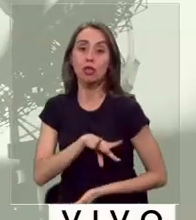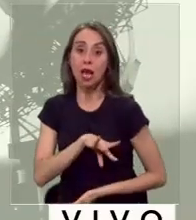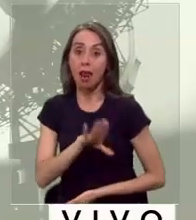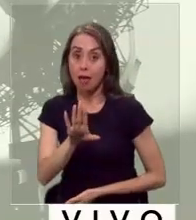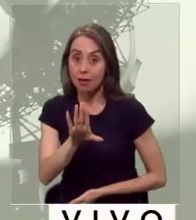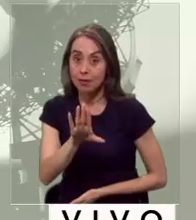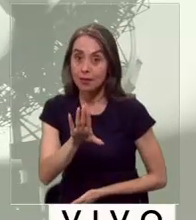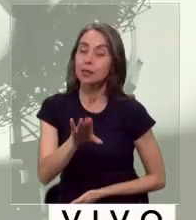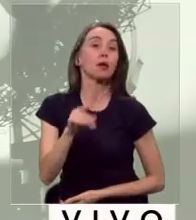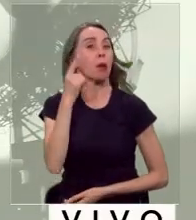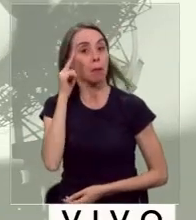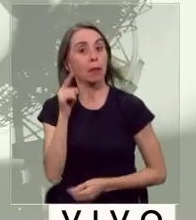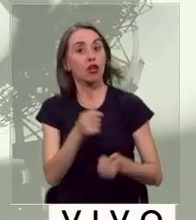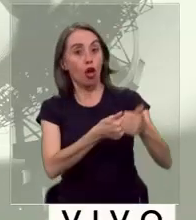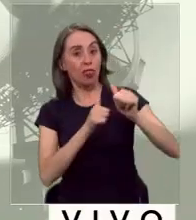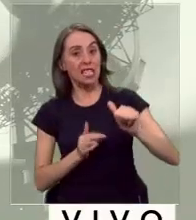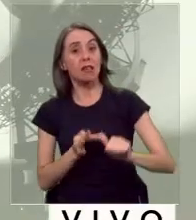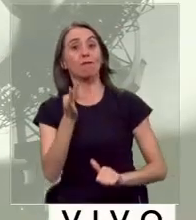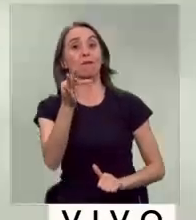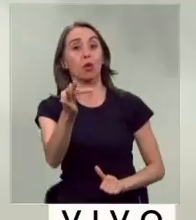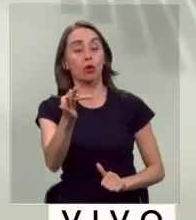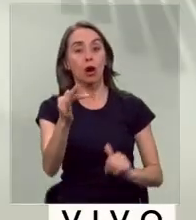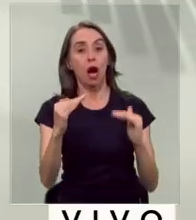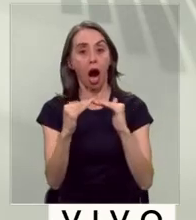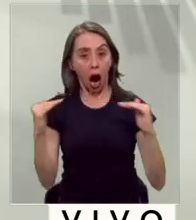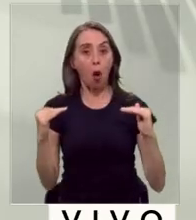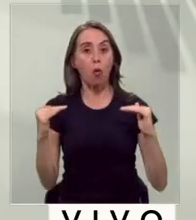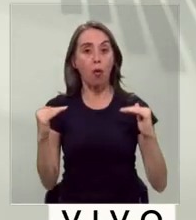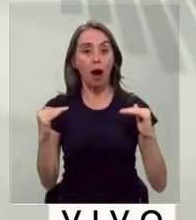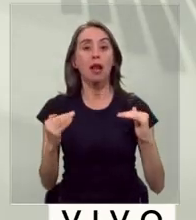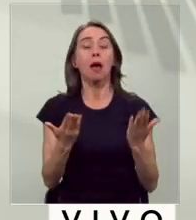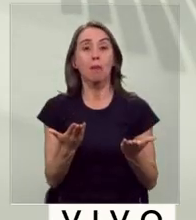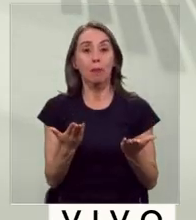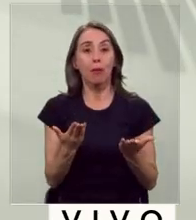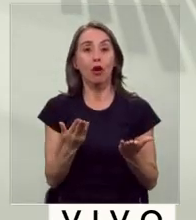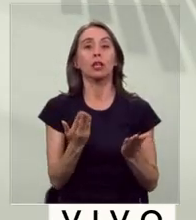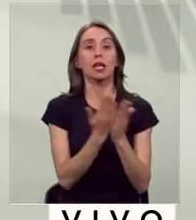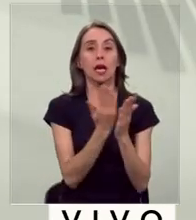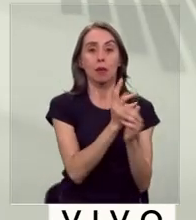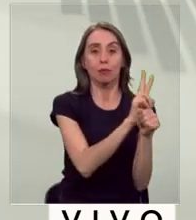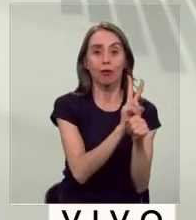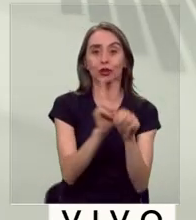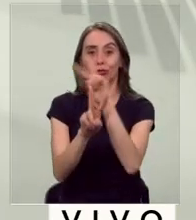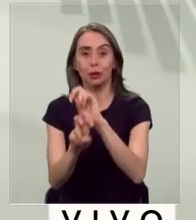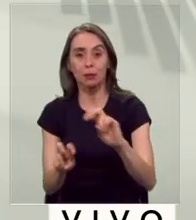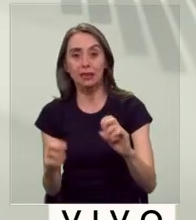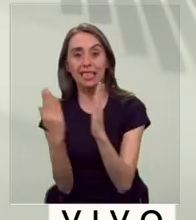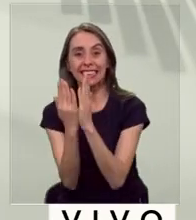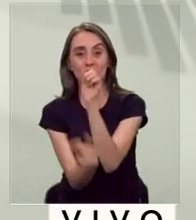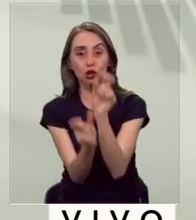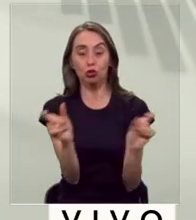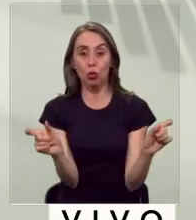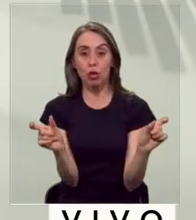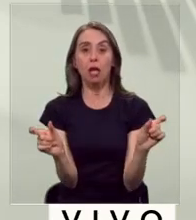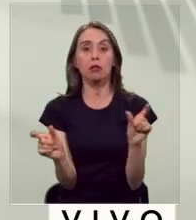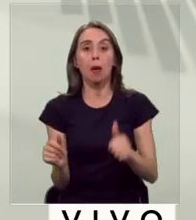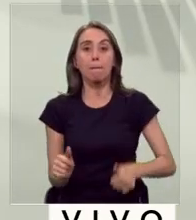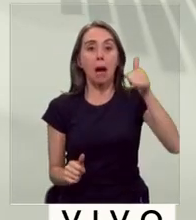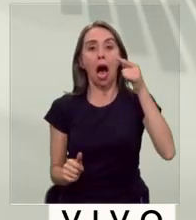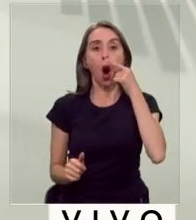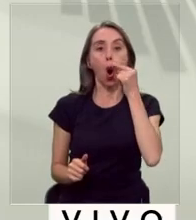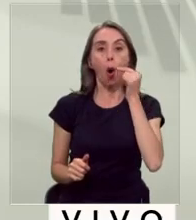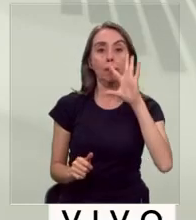embargo, uno de los grandes desafíos es emparejar la cancha, porque ya sea en académicos, investigadores y estudiantes, los hombres